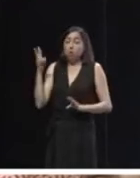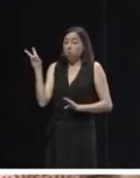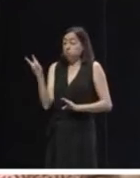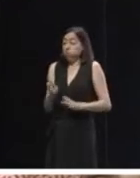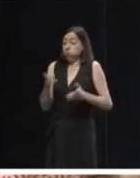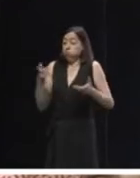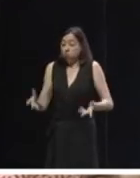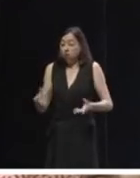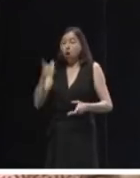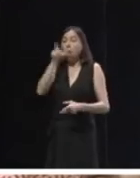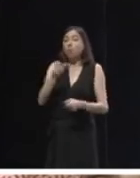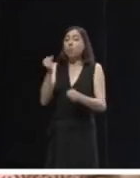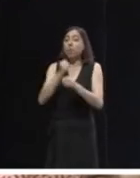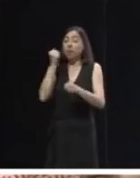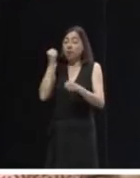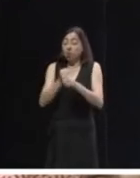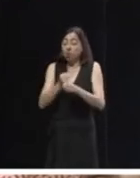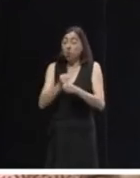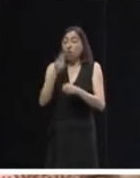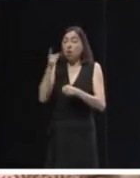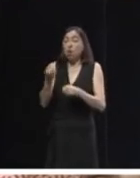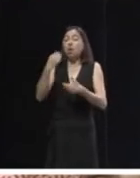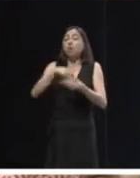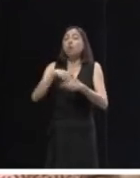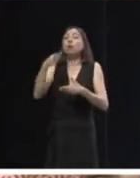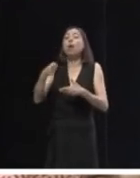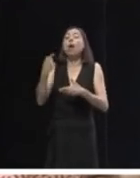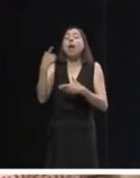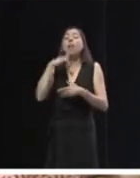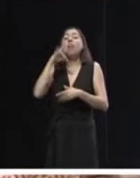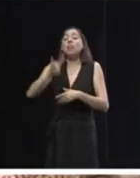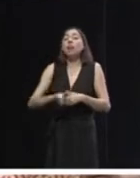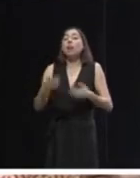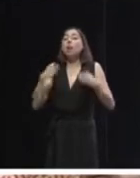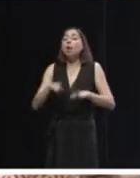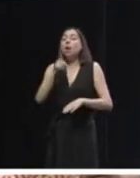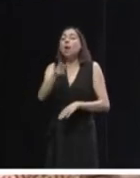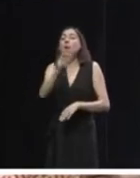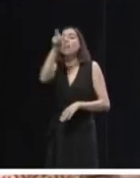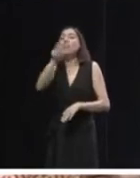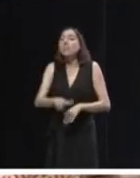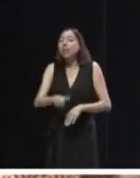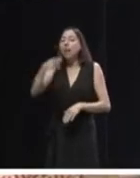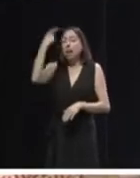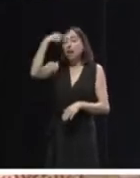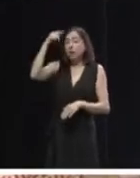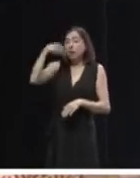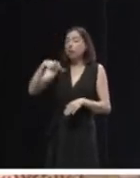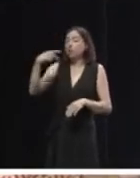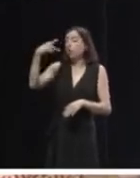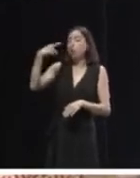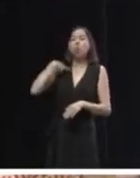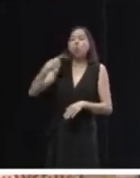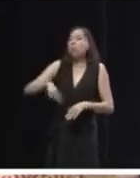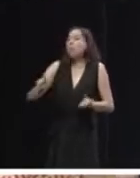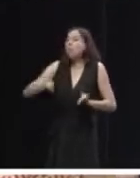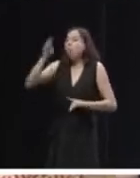obrero de Standard Eléctrica, que aunque es catedrático no ha perdido la identidad de clase. Es muy importante esto en la universidad.